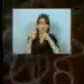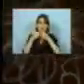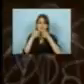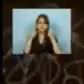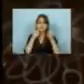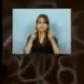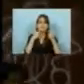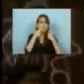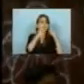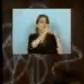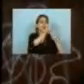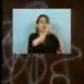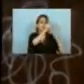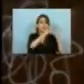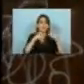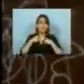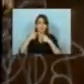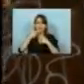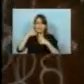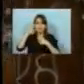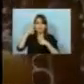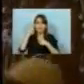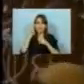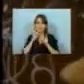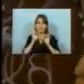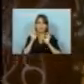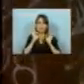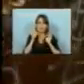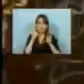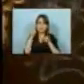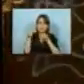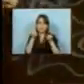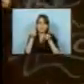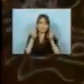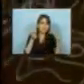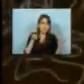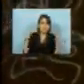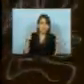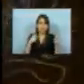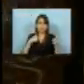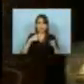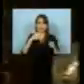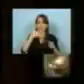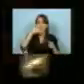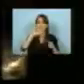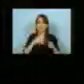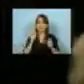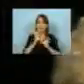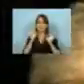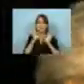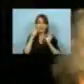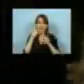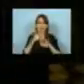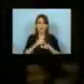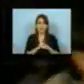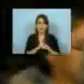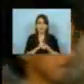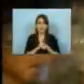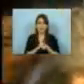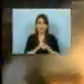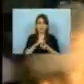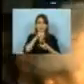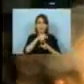habla con ellos dos. Yo no estoy tironeando con nadie. No está nada decidido, no, todo se puede saber. ¿Tenés ganas de estar con Marcelo este